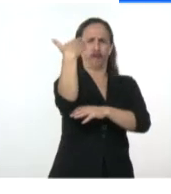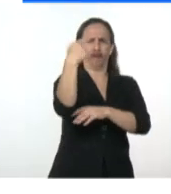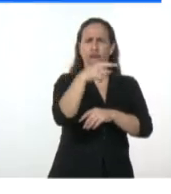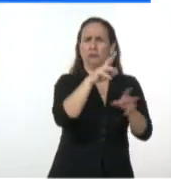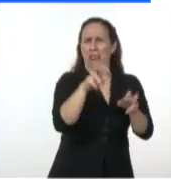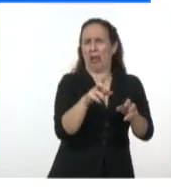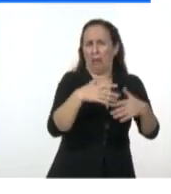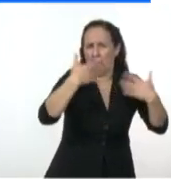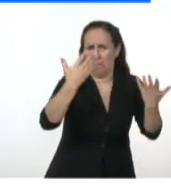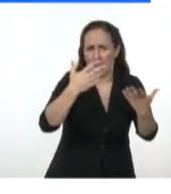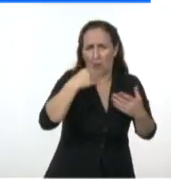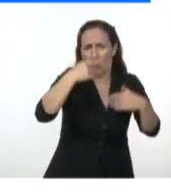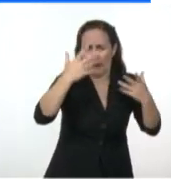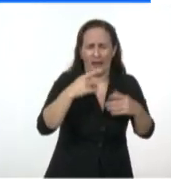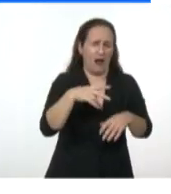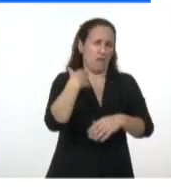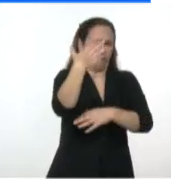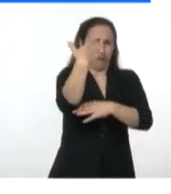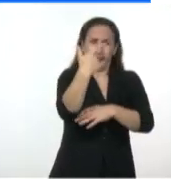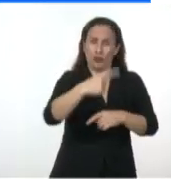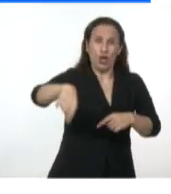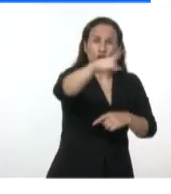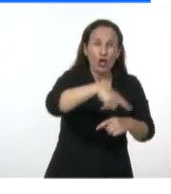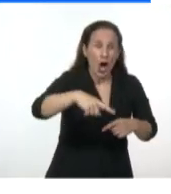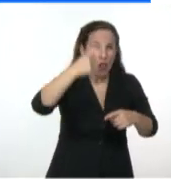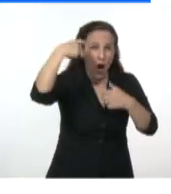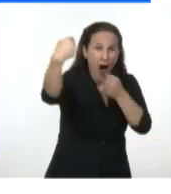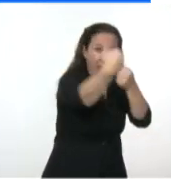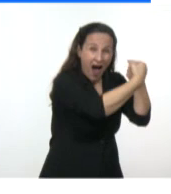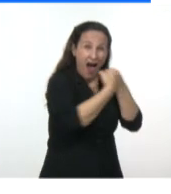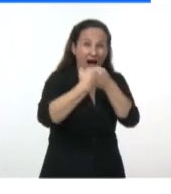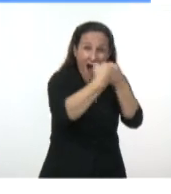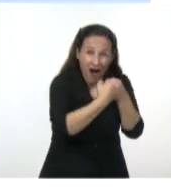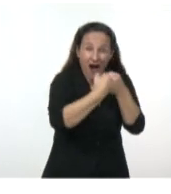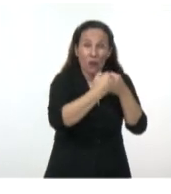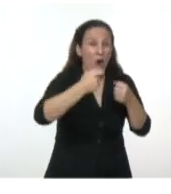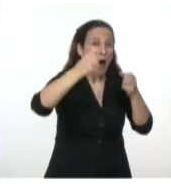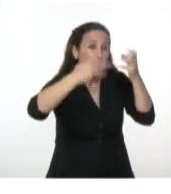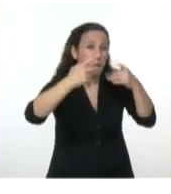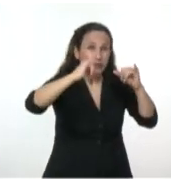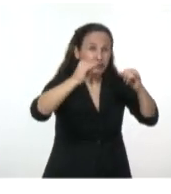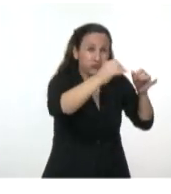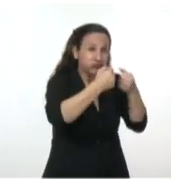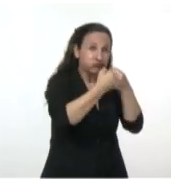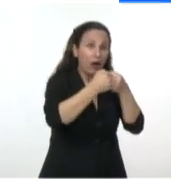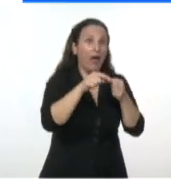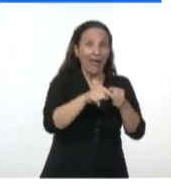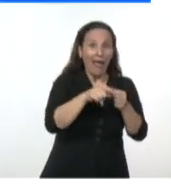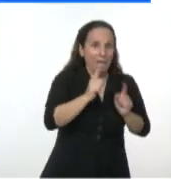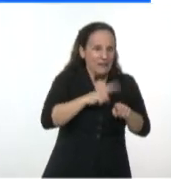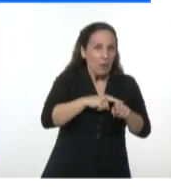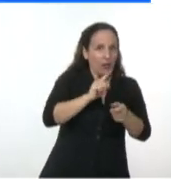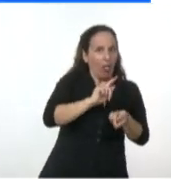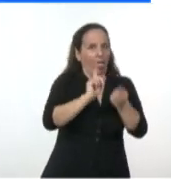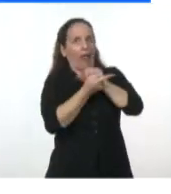cuestión cualquiera. Una vez derrotados y convencidos sus interlocutores, comenzaba a defender la opinión